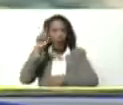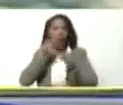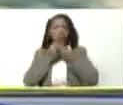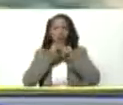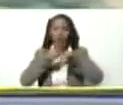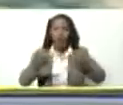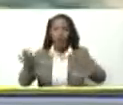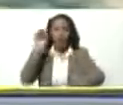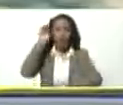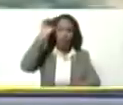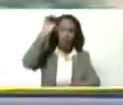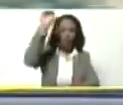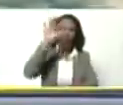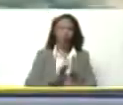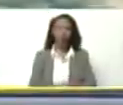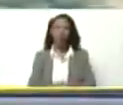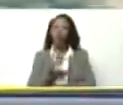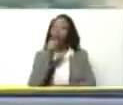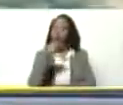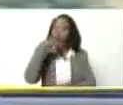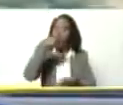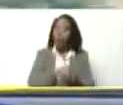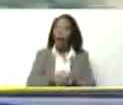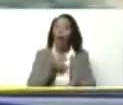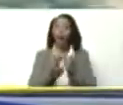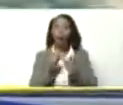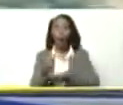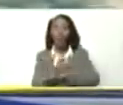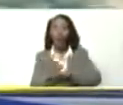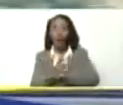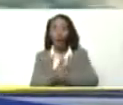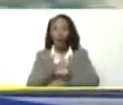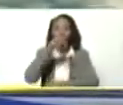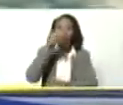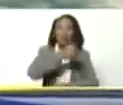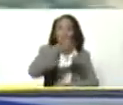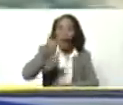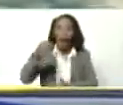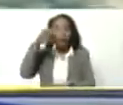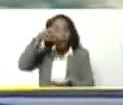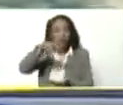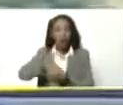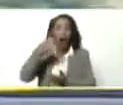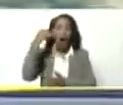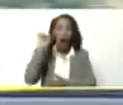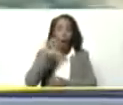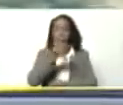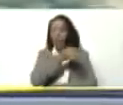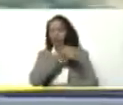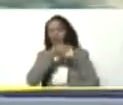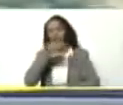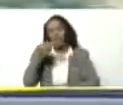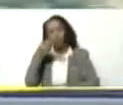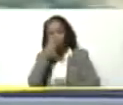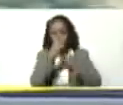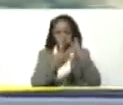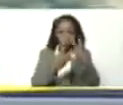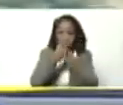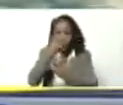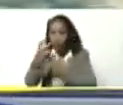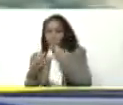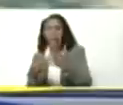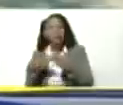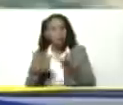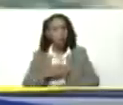múltiples destinos. Usted mencionaba algunos de los gobernadores y en cada estado hay una maravilla turística